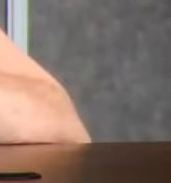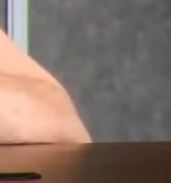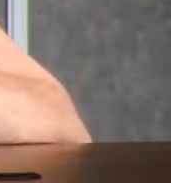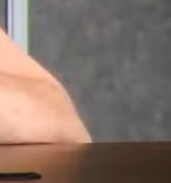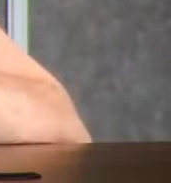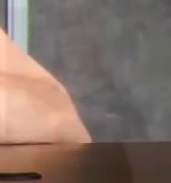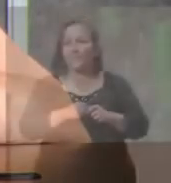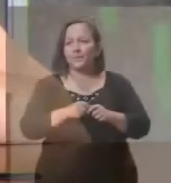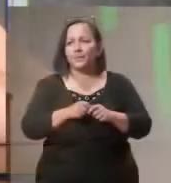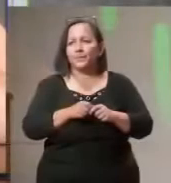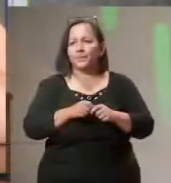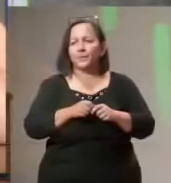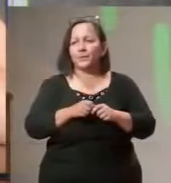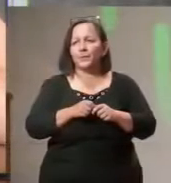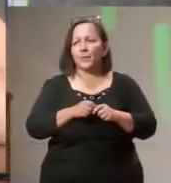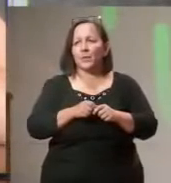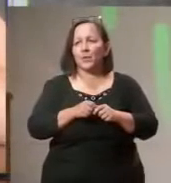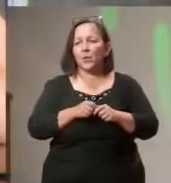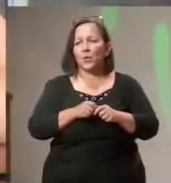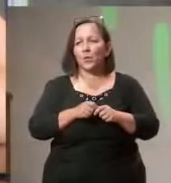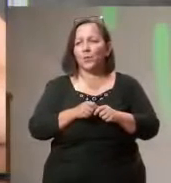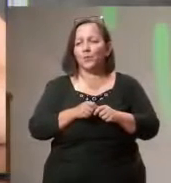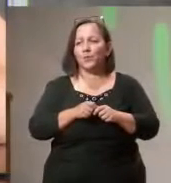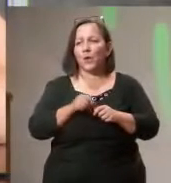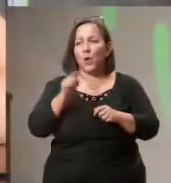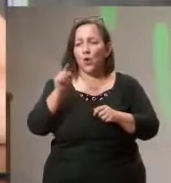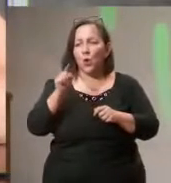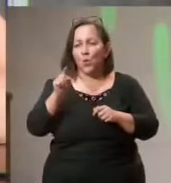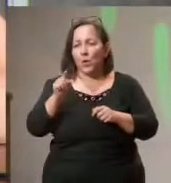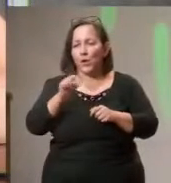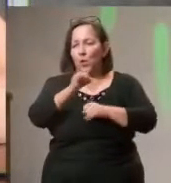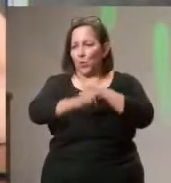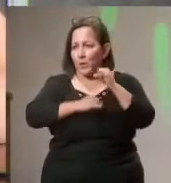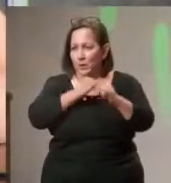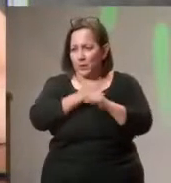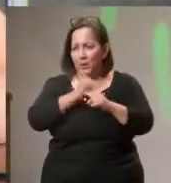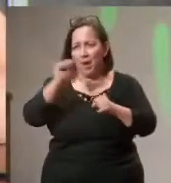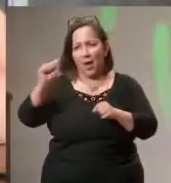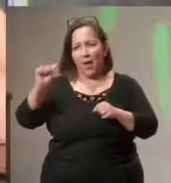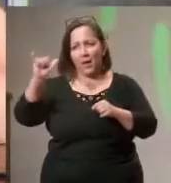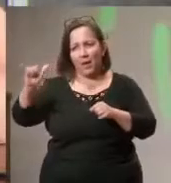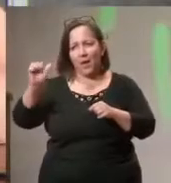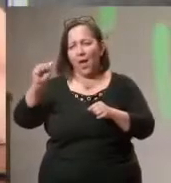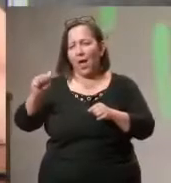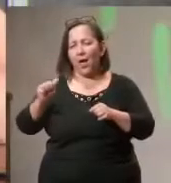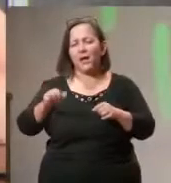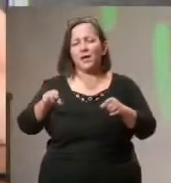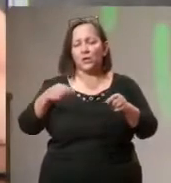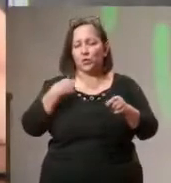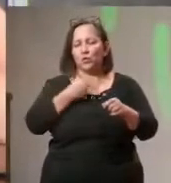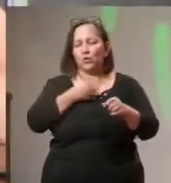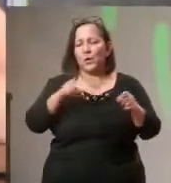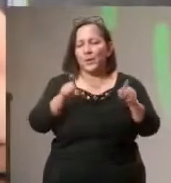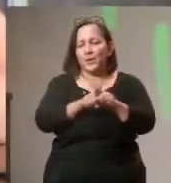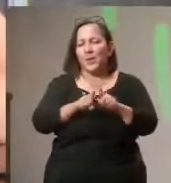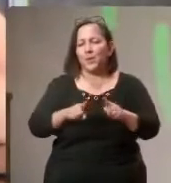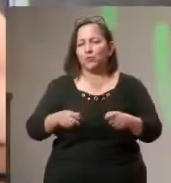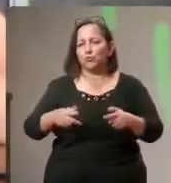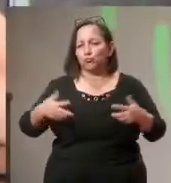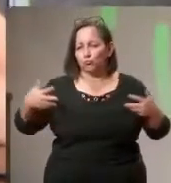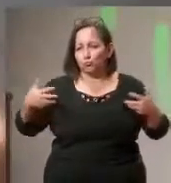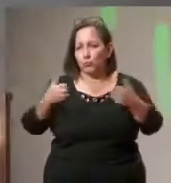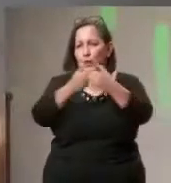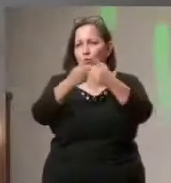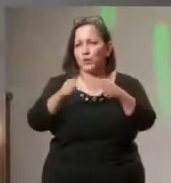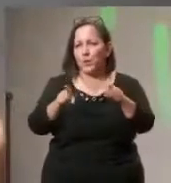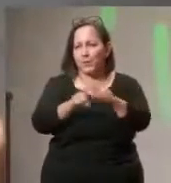cuerpos receptores. Como hay como institución, ¿verdad?, en conjunta tenemos retos y hay que continuar,